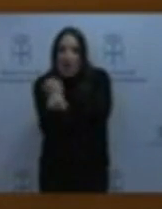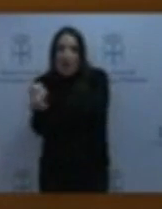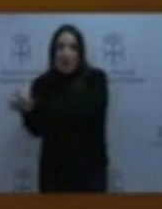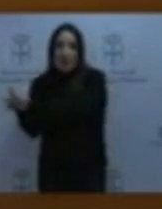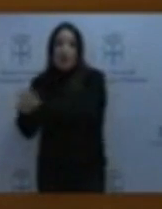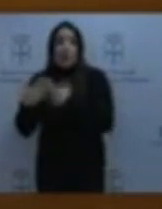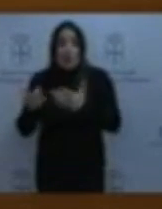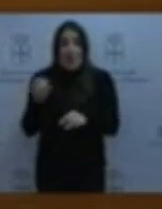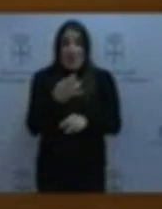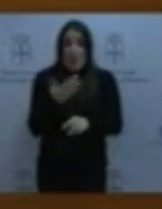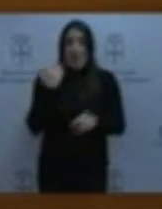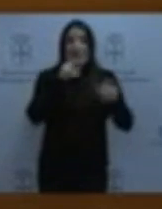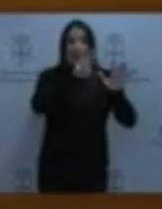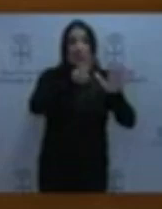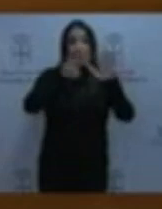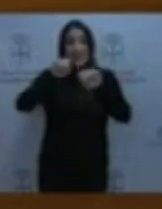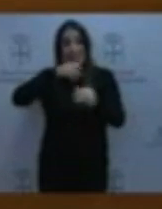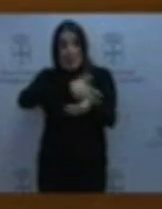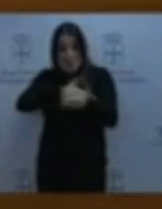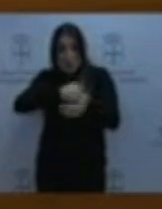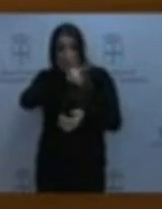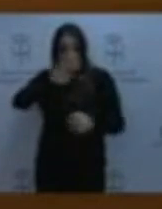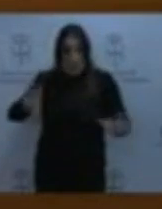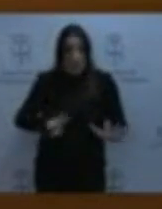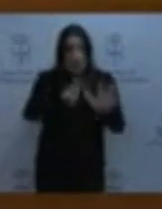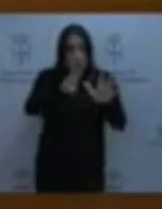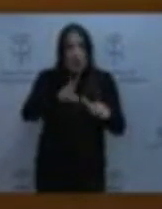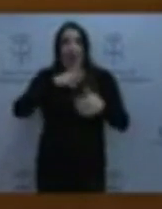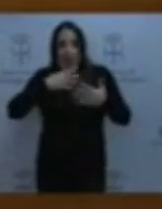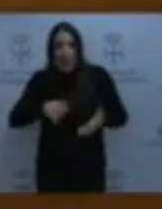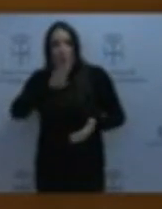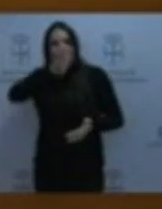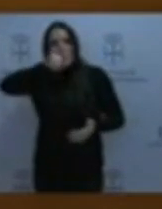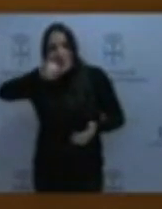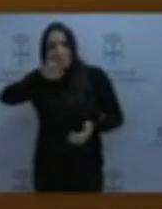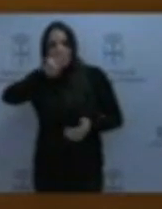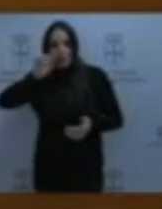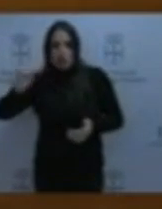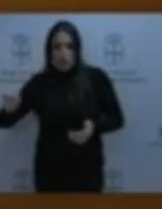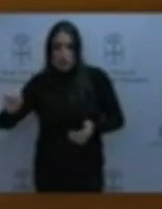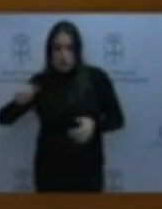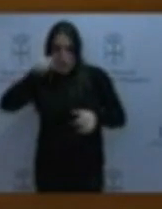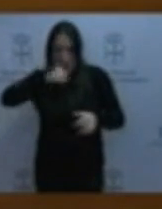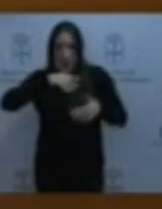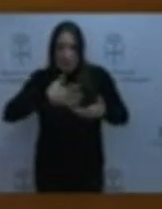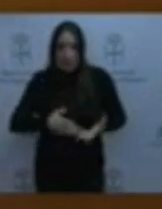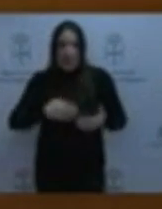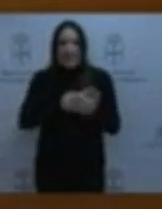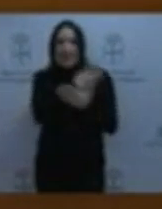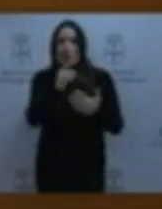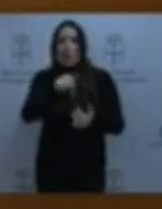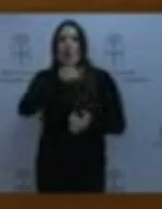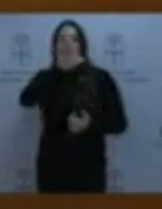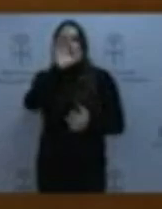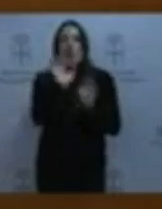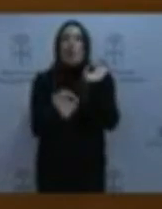deuda ha pasado de 770 millones en 2008 a más de 4.200 a día de hoy, 19,5%